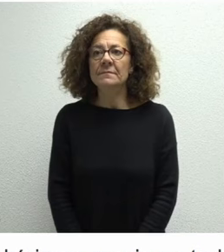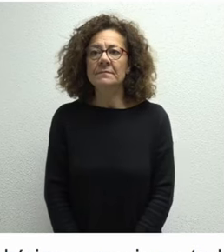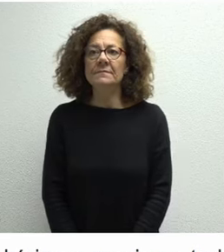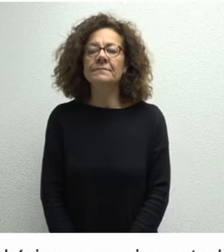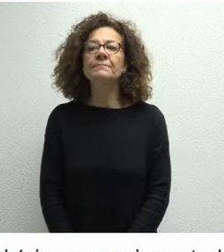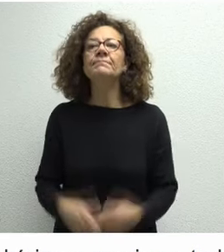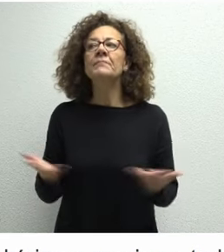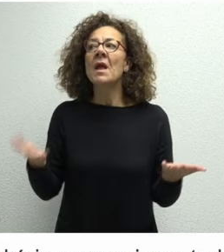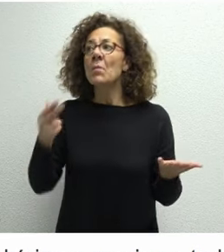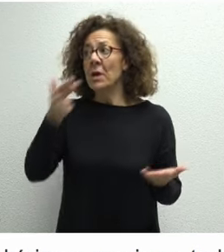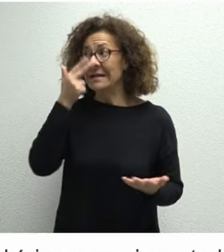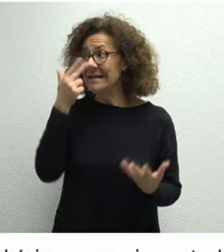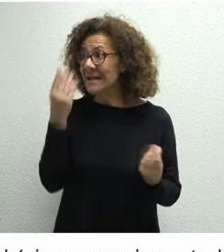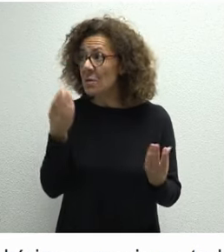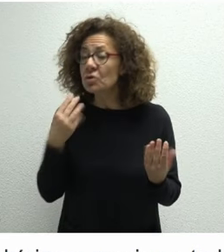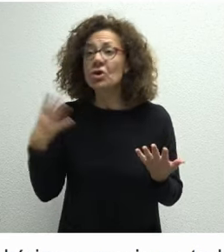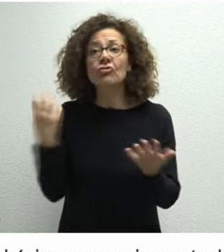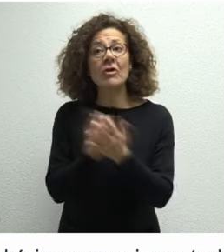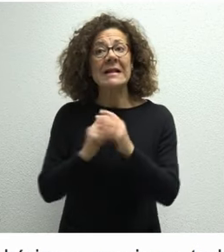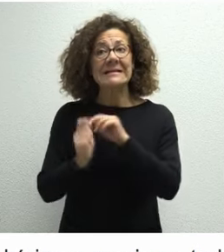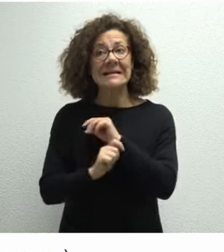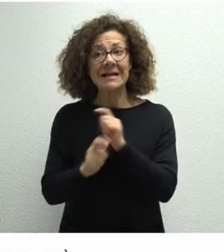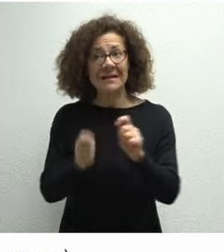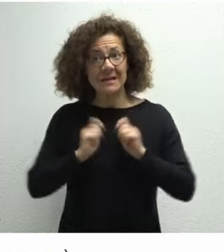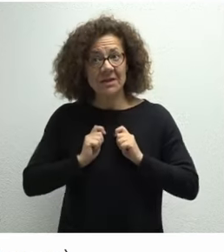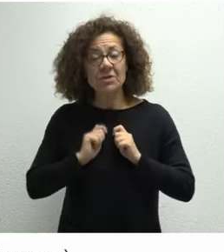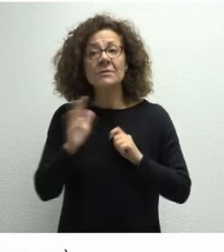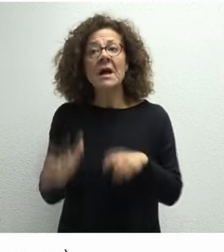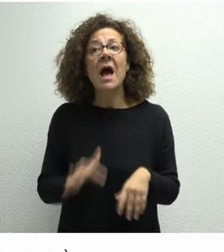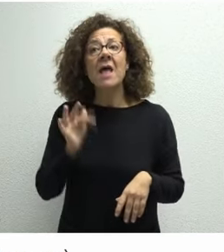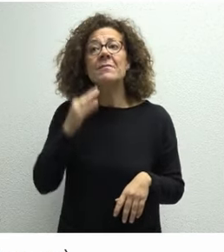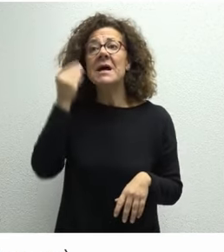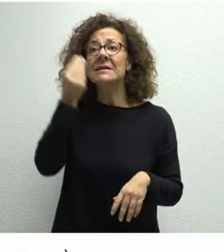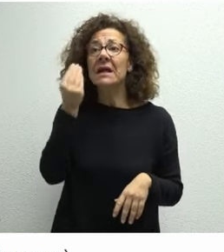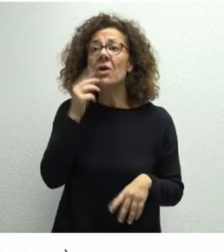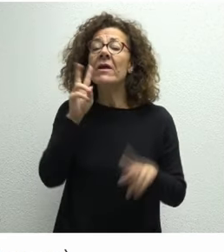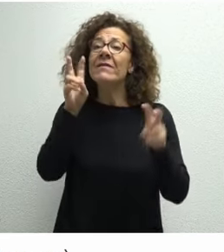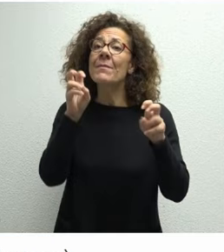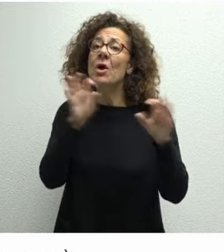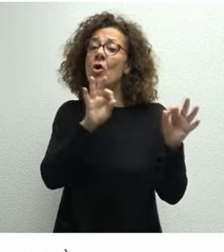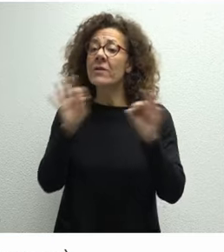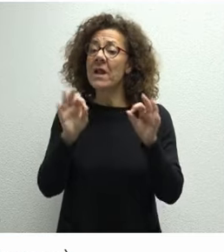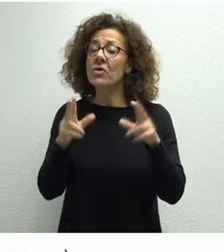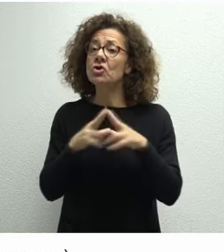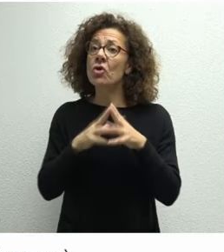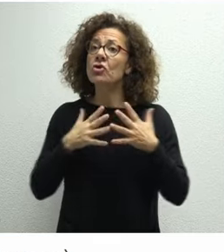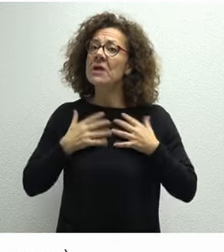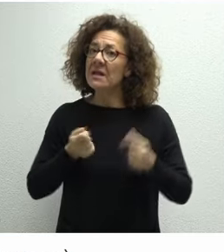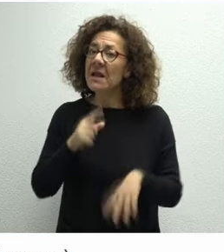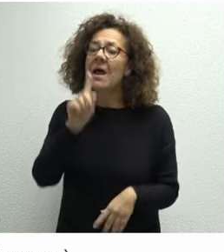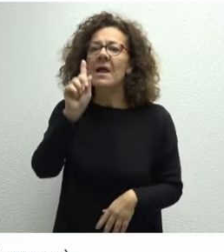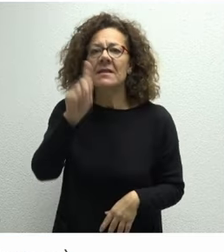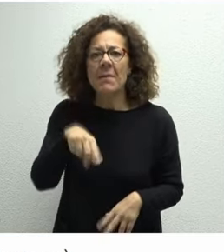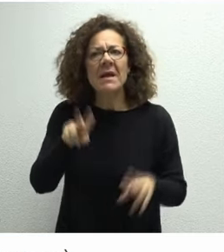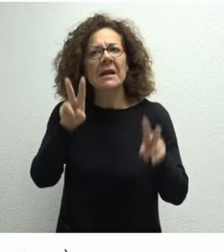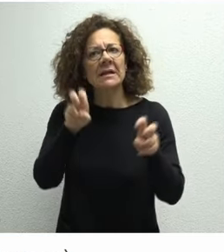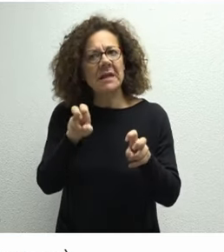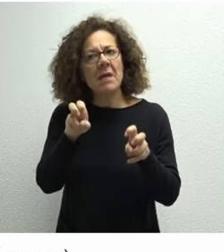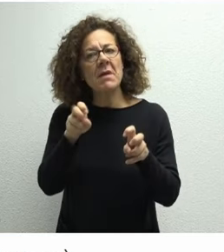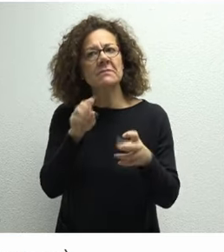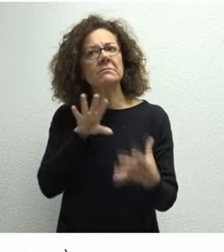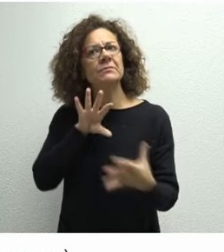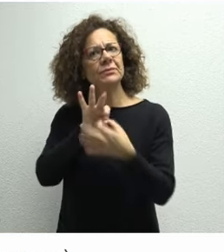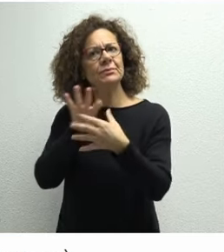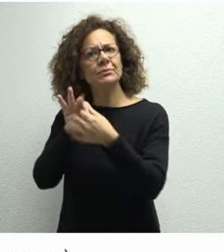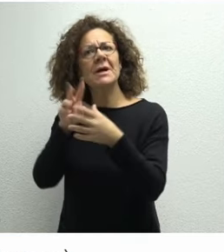Bueno muy interesante no todas las claves que nos han dado Además creo que no solo sobre la coordinación sociosanitaria sino también en temas que tienen mucho que ver como